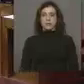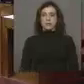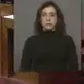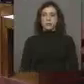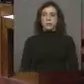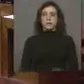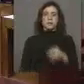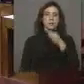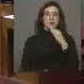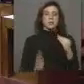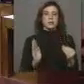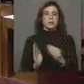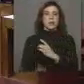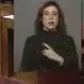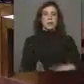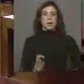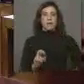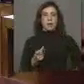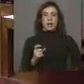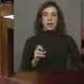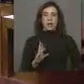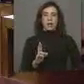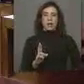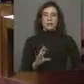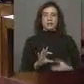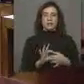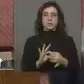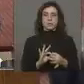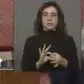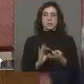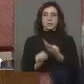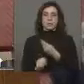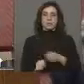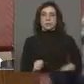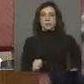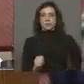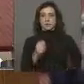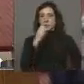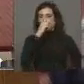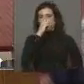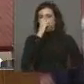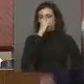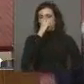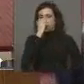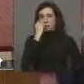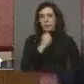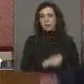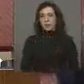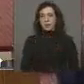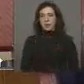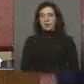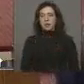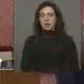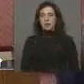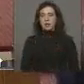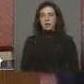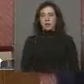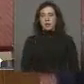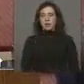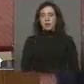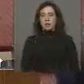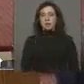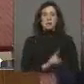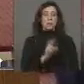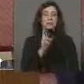Palabrar a favor, diputado Berger. Muchas gracias, señor presidente. Señor presidente, estimados colegas. No resulta ser ninguna